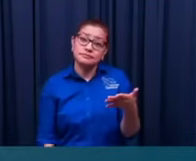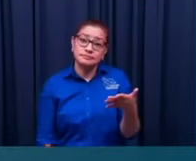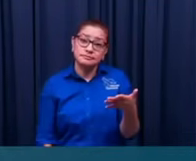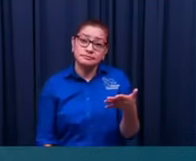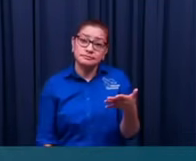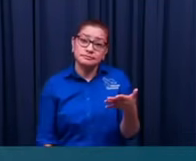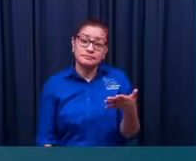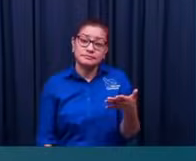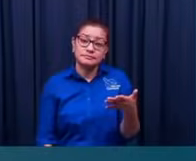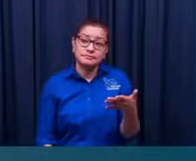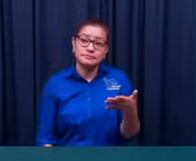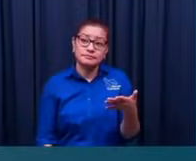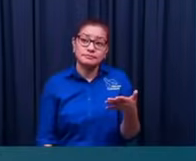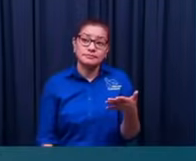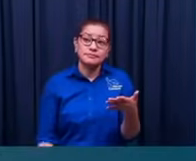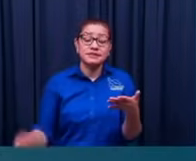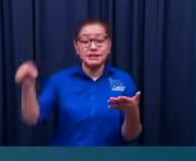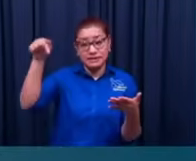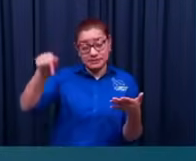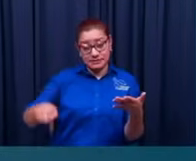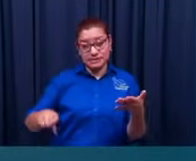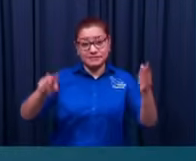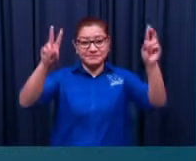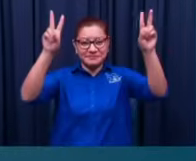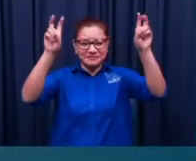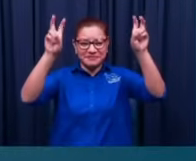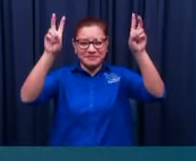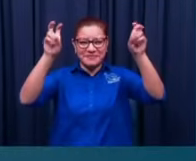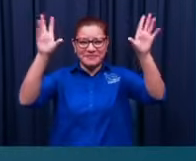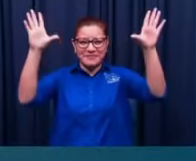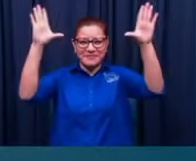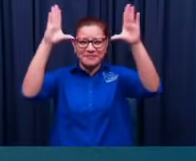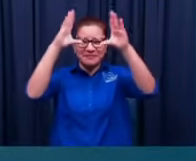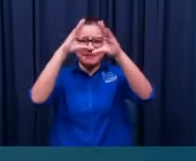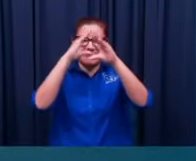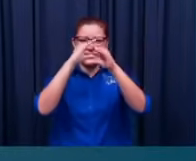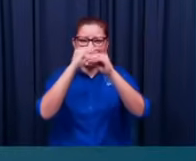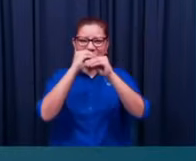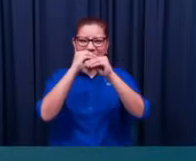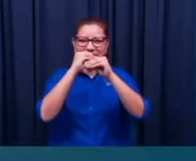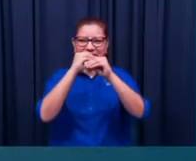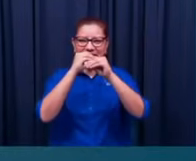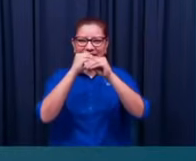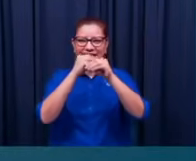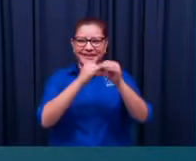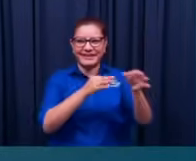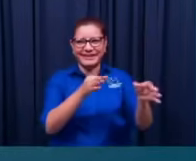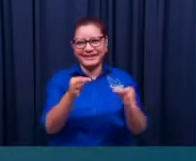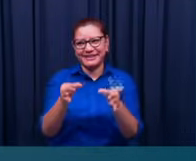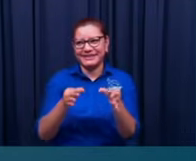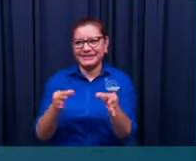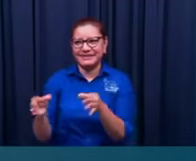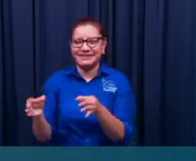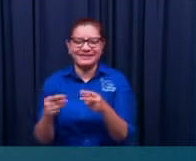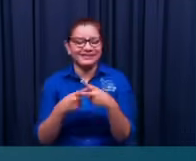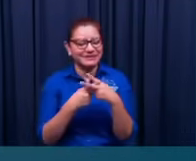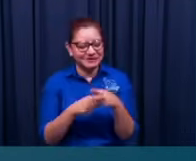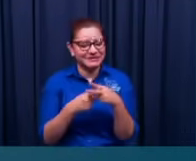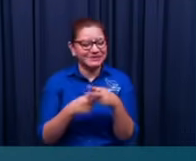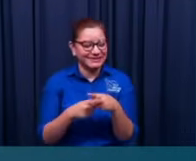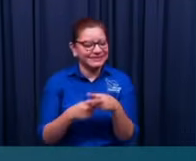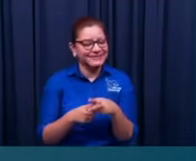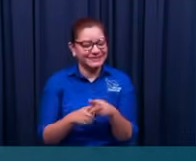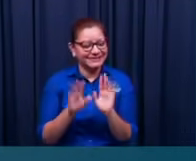Bueno, pero entonces ahora el tema de esta noche. No se preocupe, yo ya lo empecé hace